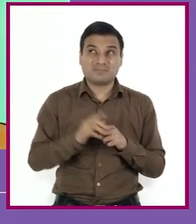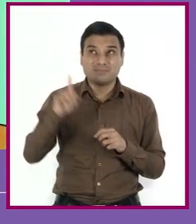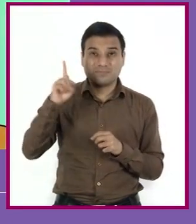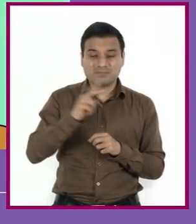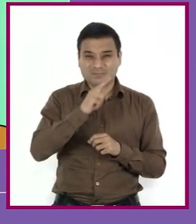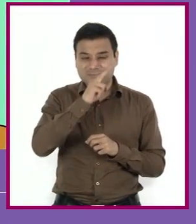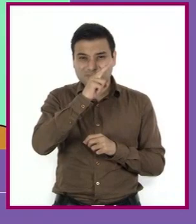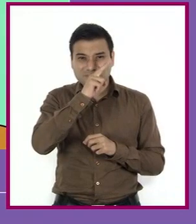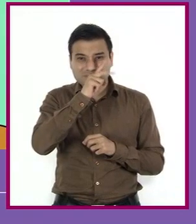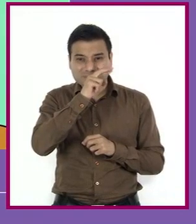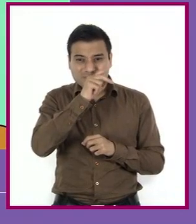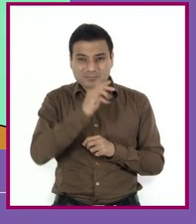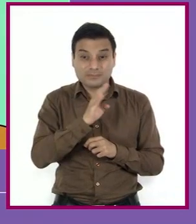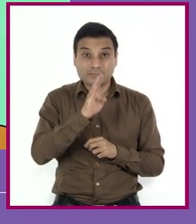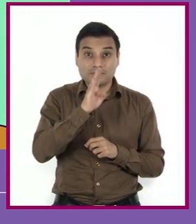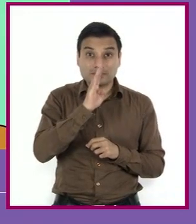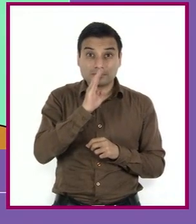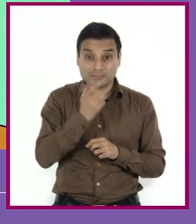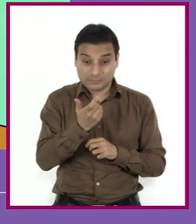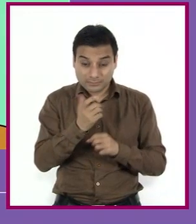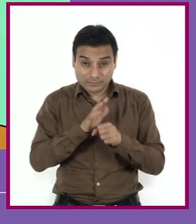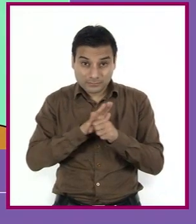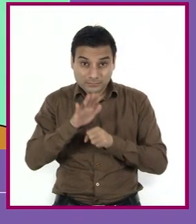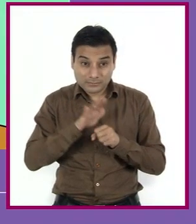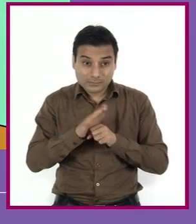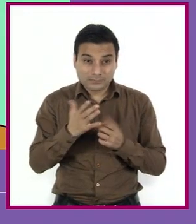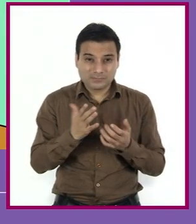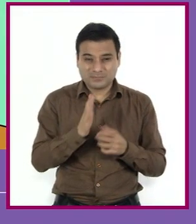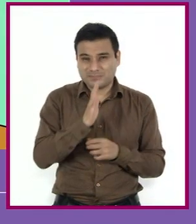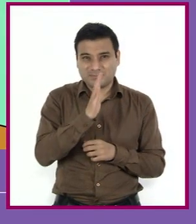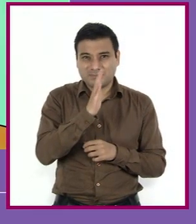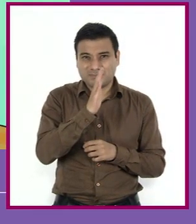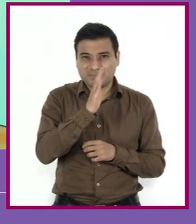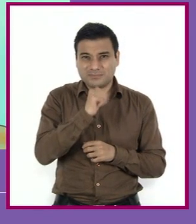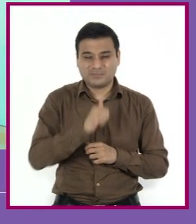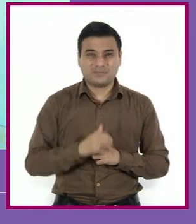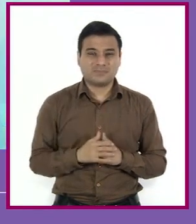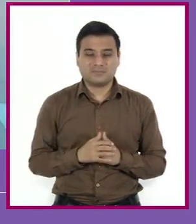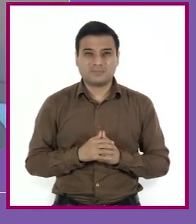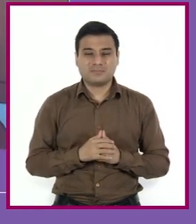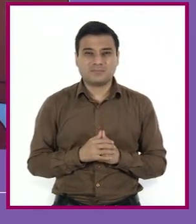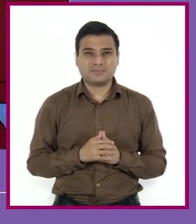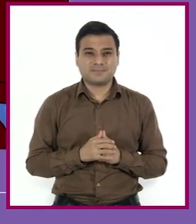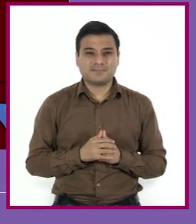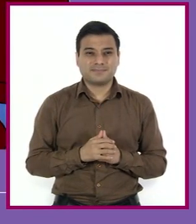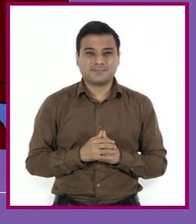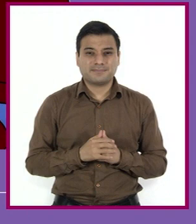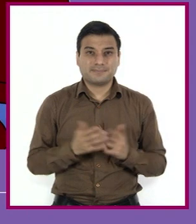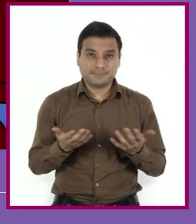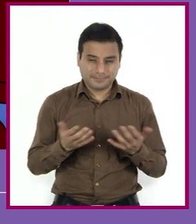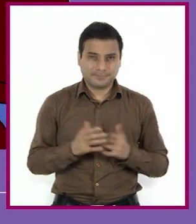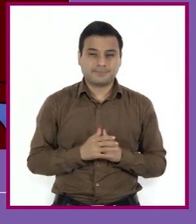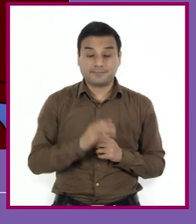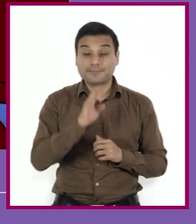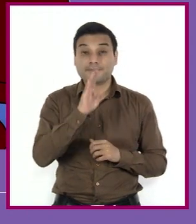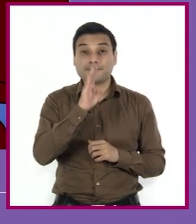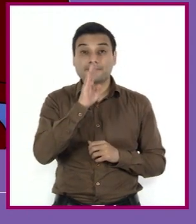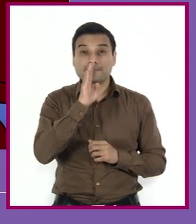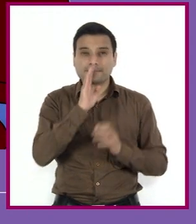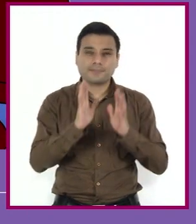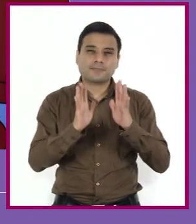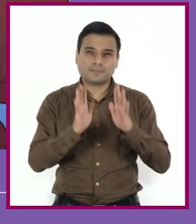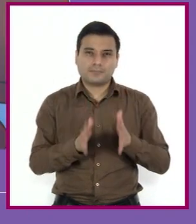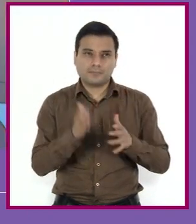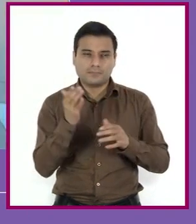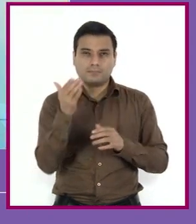dinero que gana su madre no es suficiente para mantenerlos a su hermana y a él. Sin embargo, su madre ha ido ante un